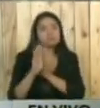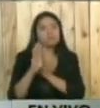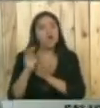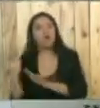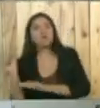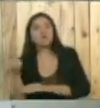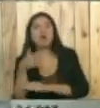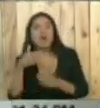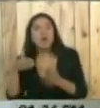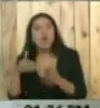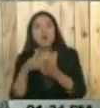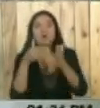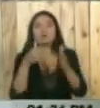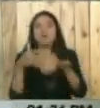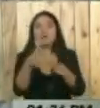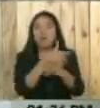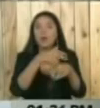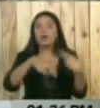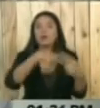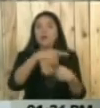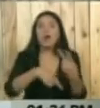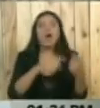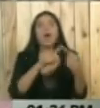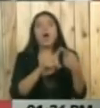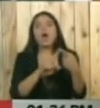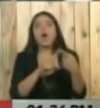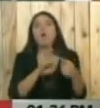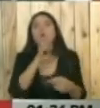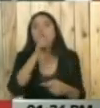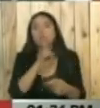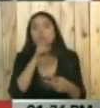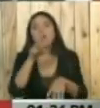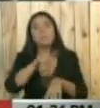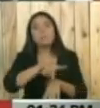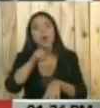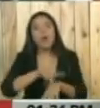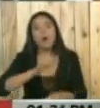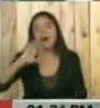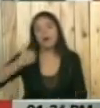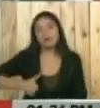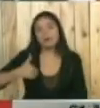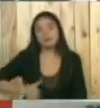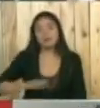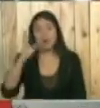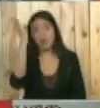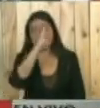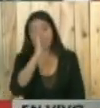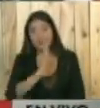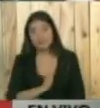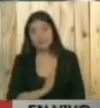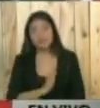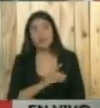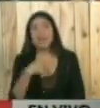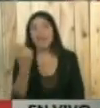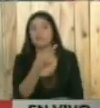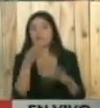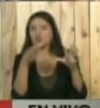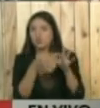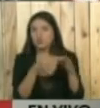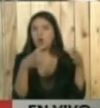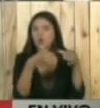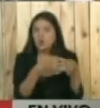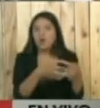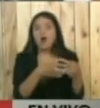contra de los gobiernos revolucionarios, como son los casos de Honduras, Paraguay, Argentina y Brasil, que se unen a los gobiernos de derecha